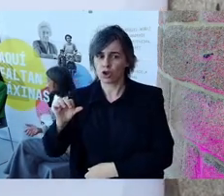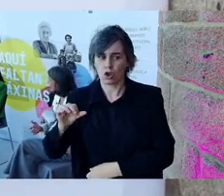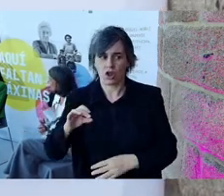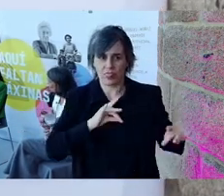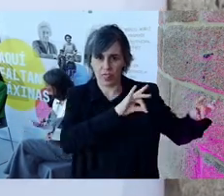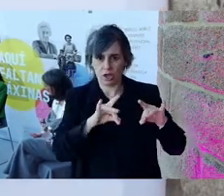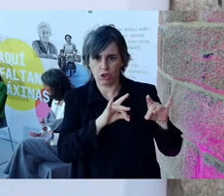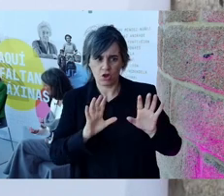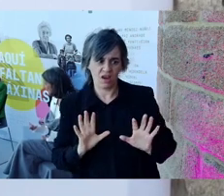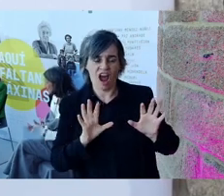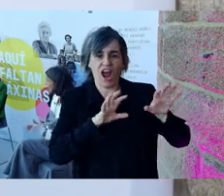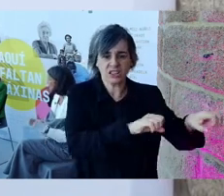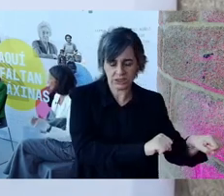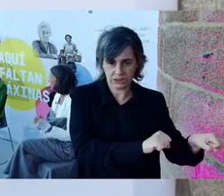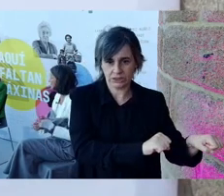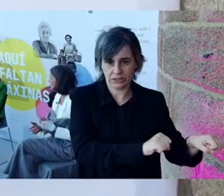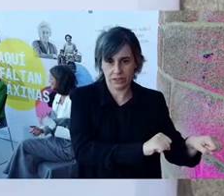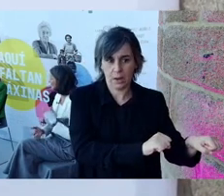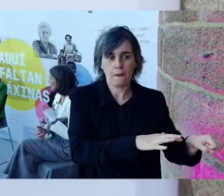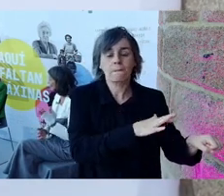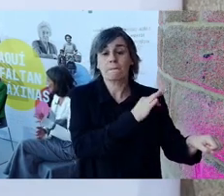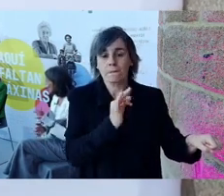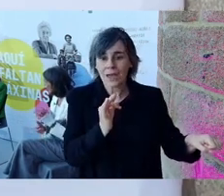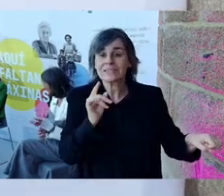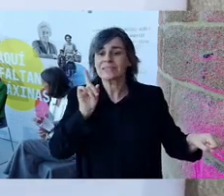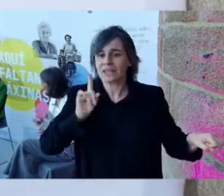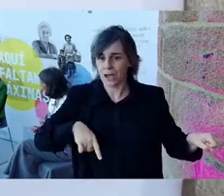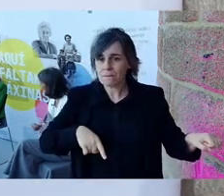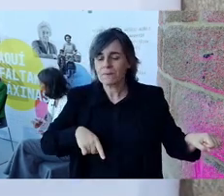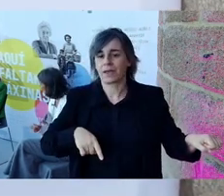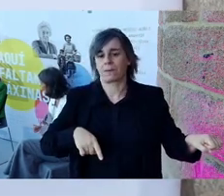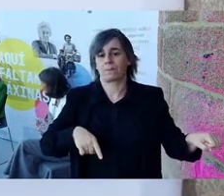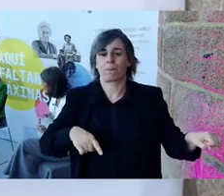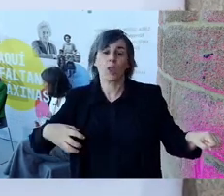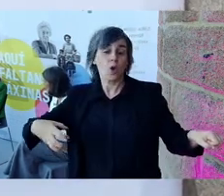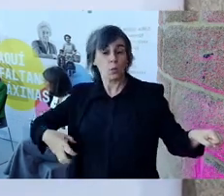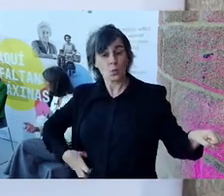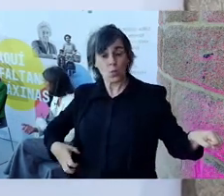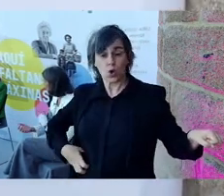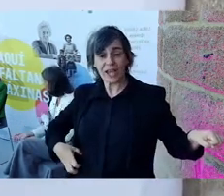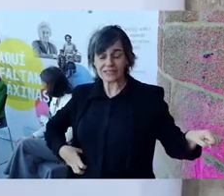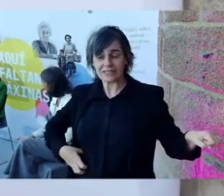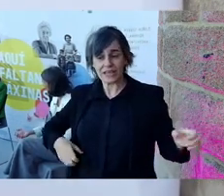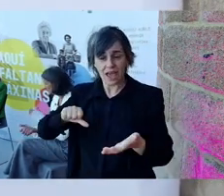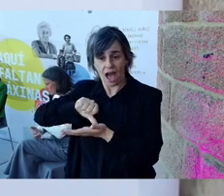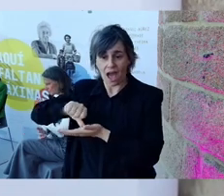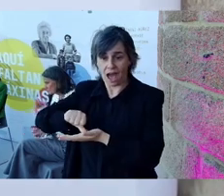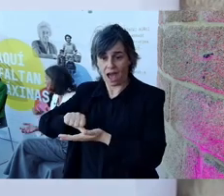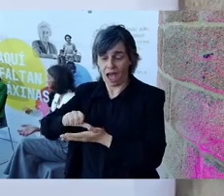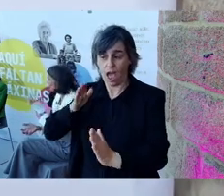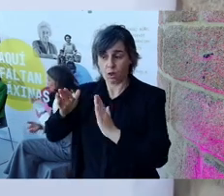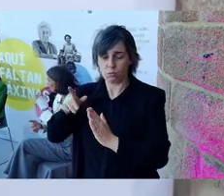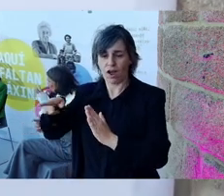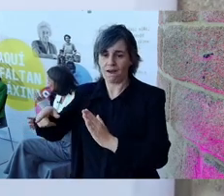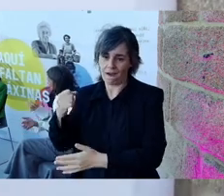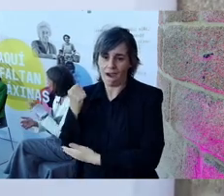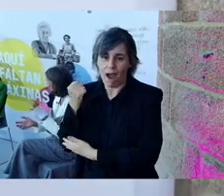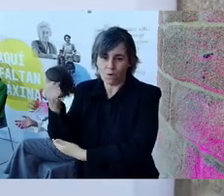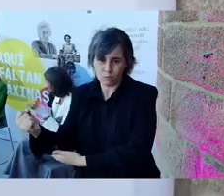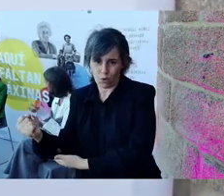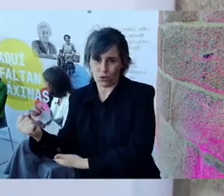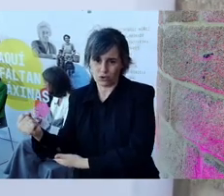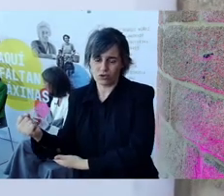porque Alfonso invadió el reino y porque Alfonso apoyaba las pretensiones de la naciente burguesía contra los intereses de la